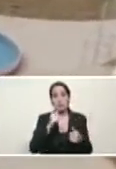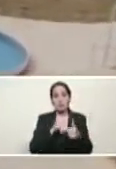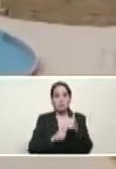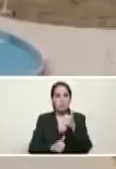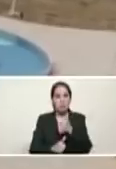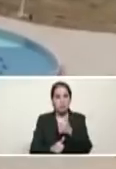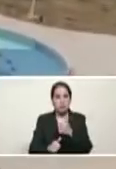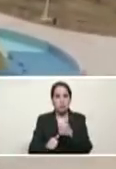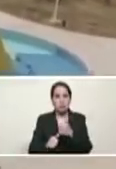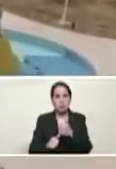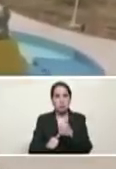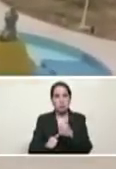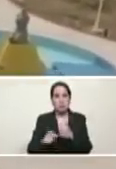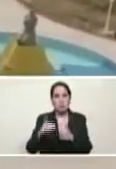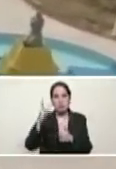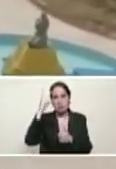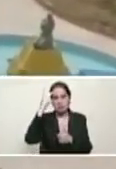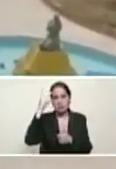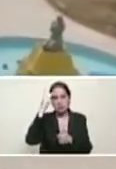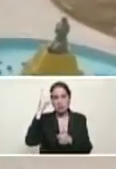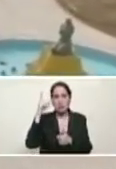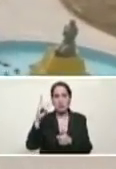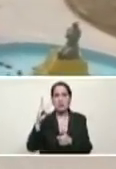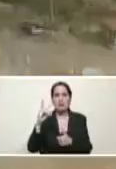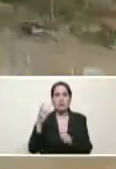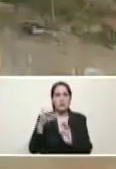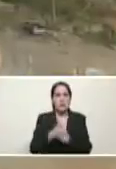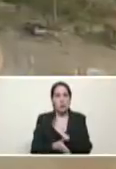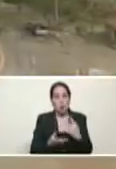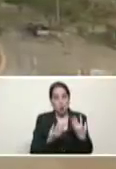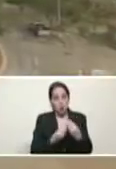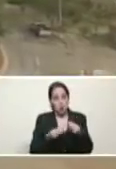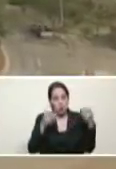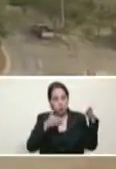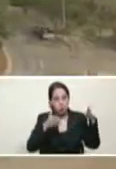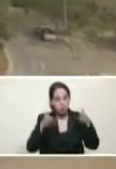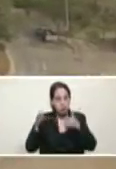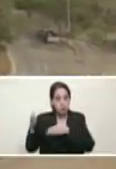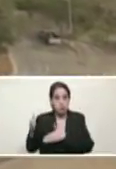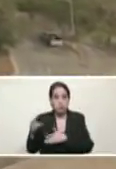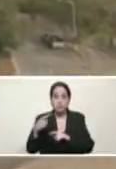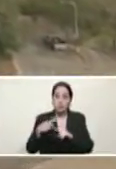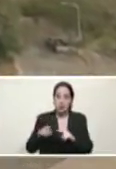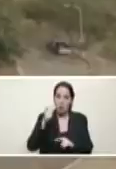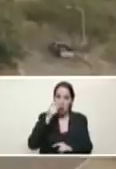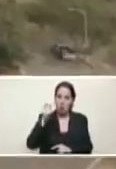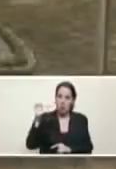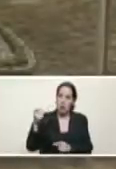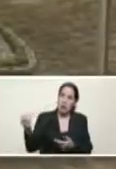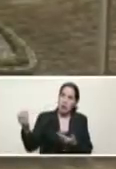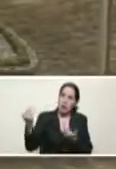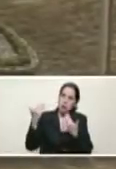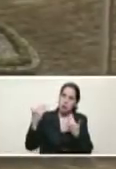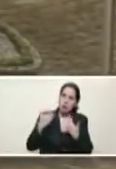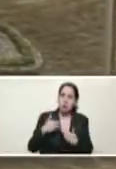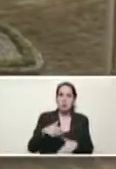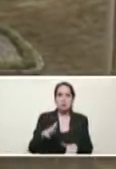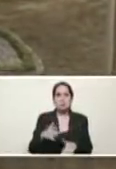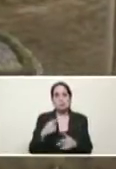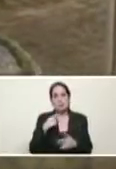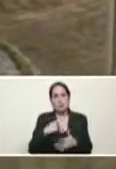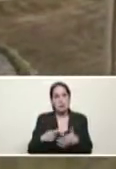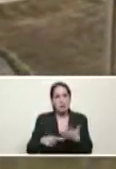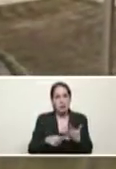República Bolivariana de Venezuela, la camarada Delcy Rodríguez, las orientaciones del compañero Guy, del compañero ministro Márquez, que estuvieron